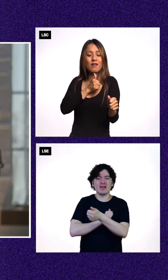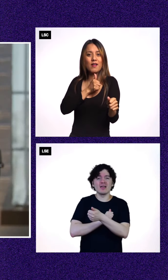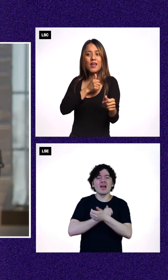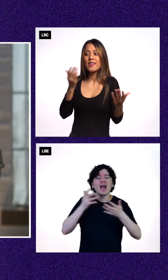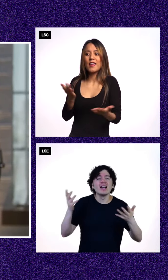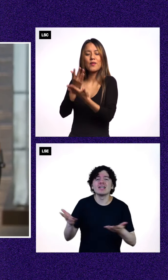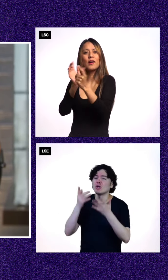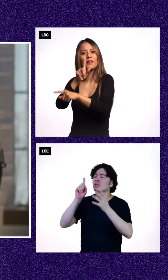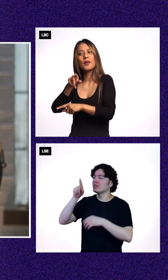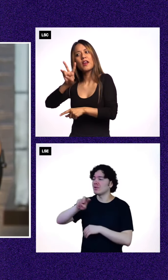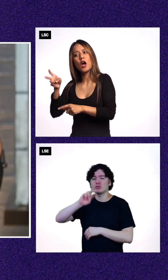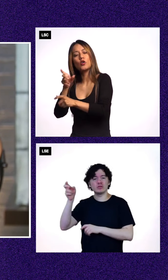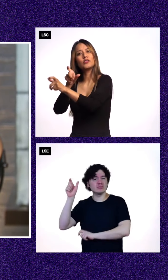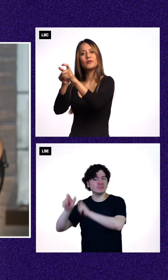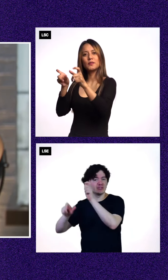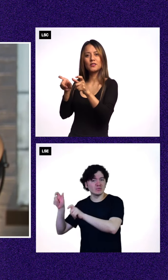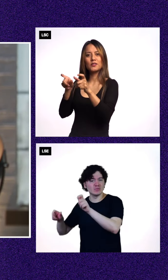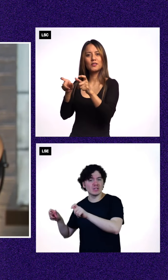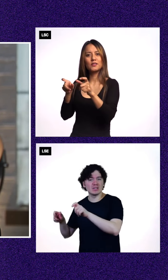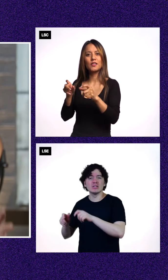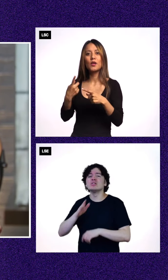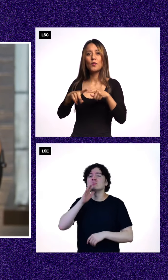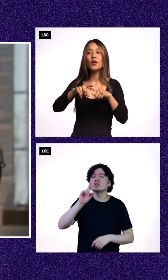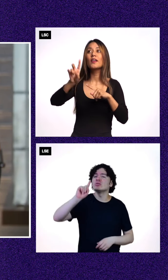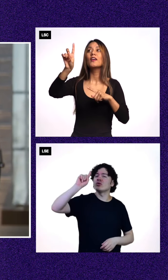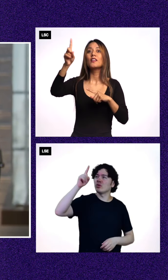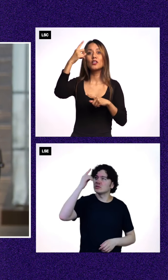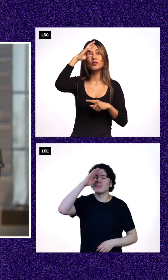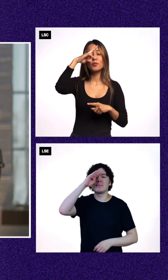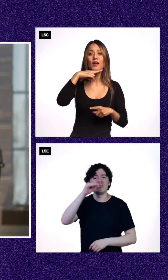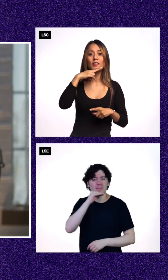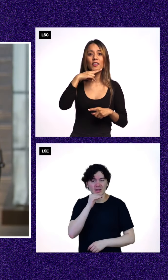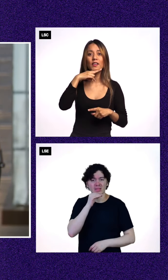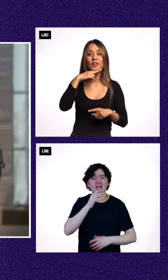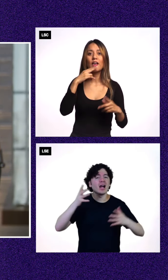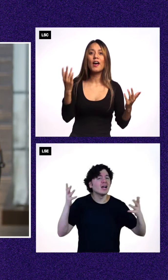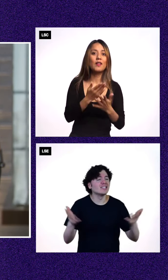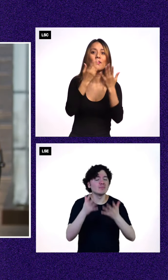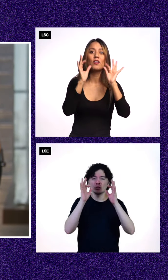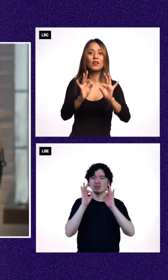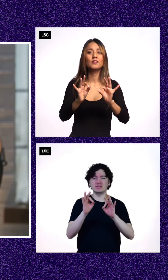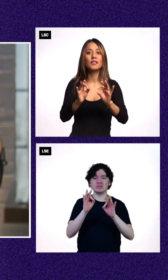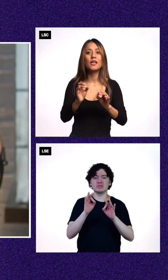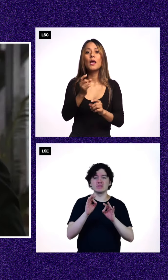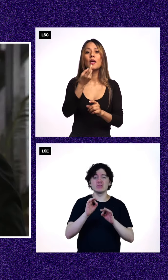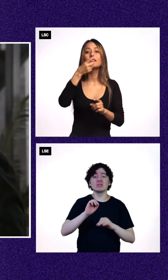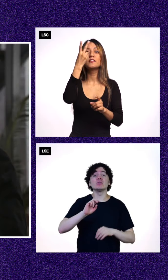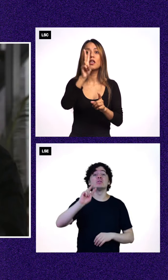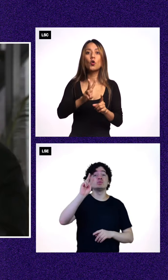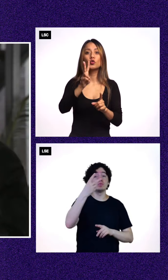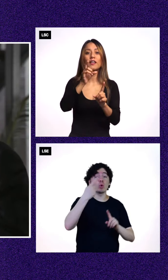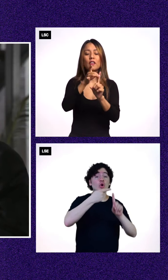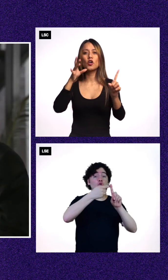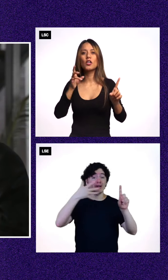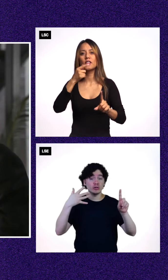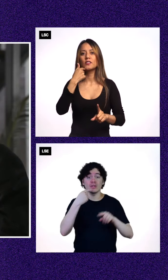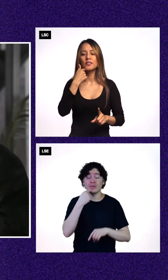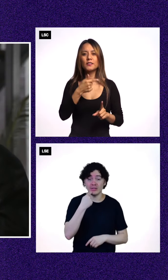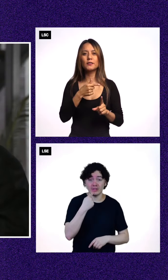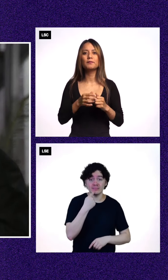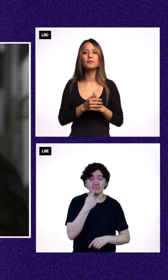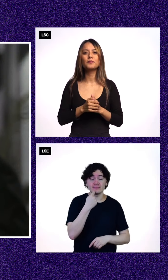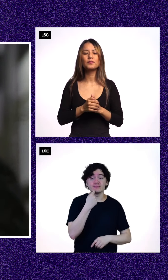Escuchad, Dios Padre es un animador. En 2 de Corintios capítulo 1 versículo 3 hasta el versículo 5